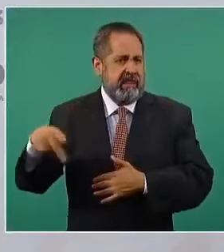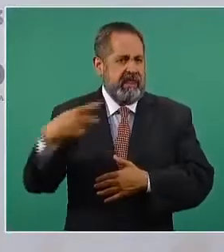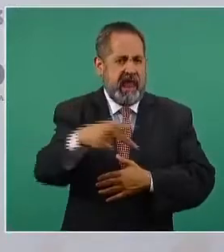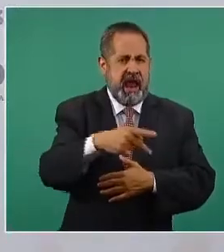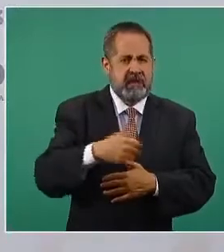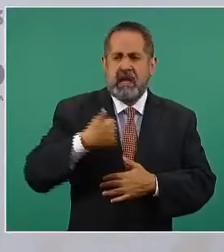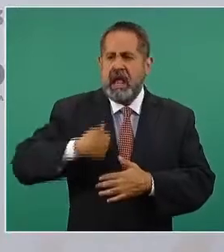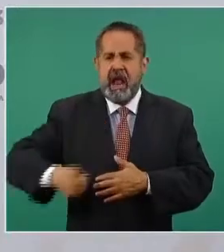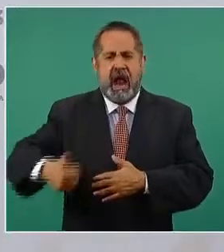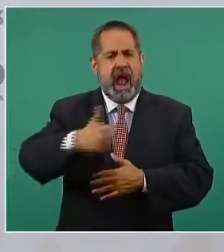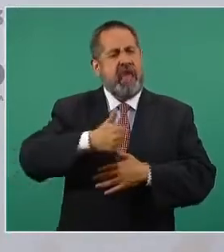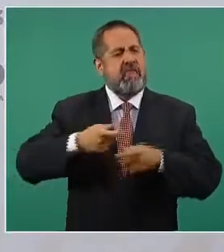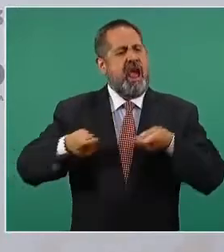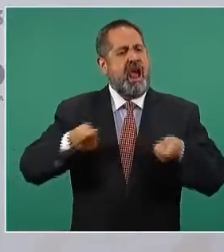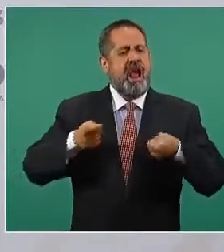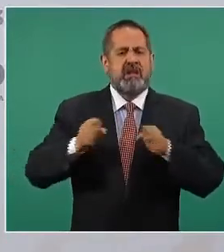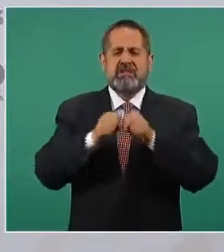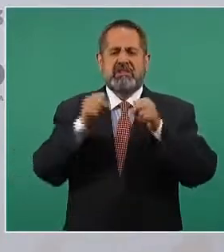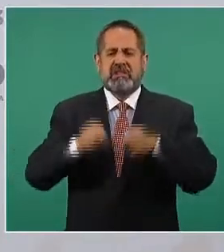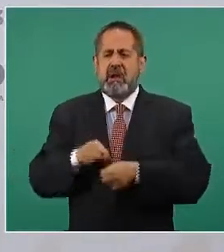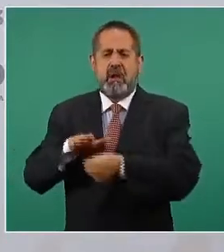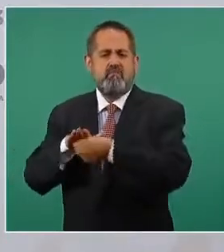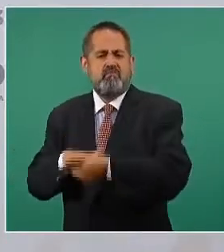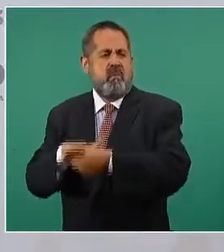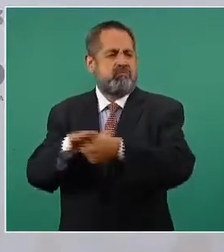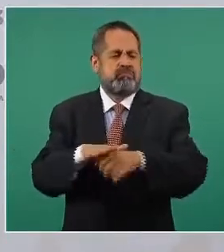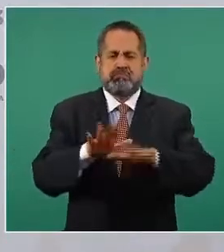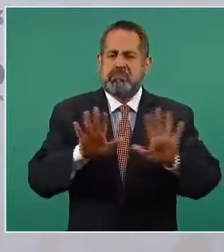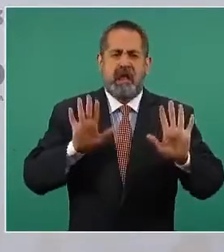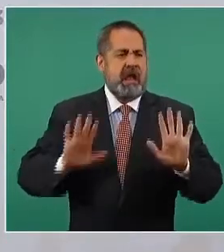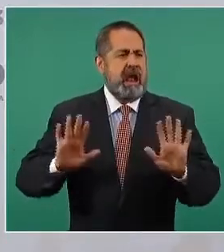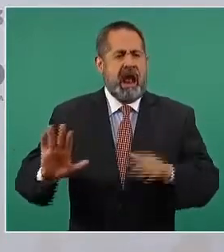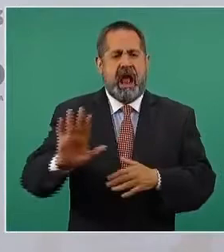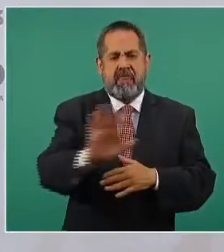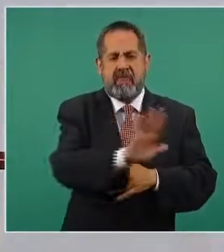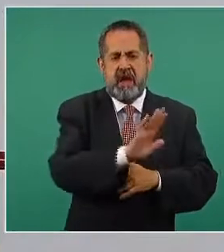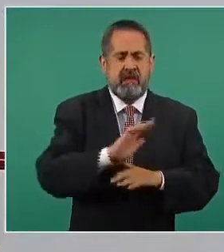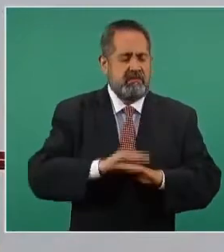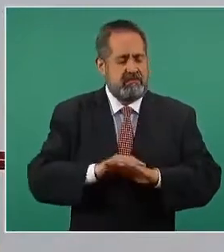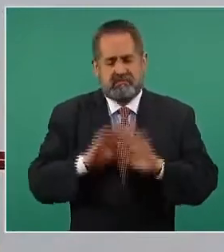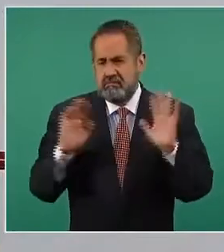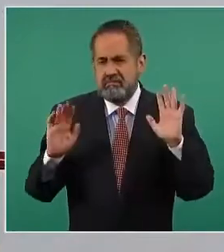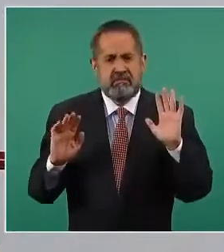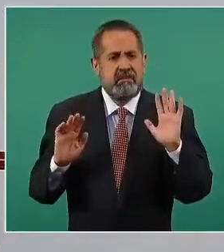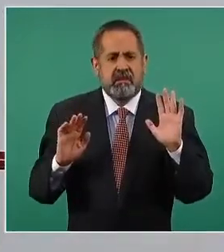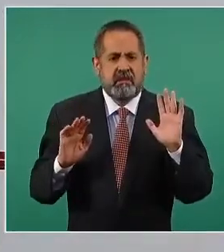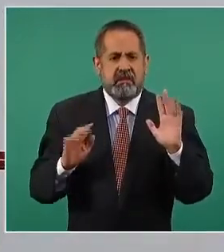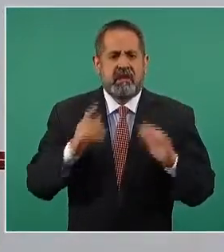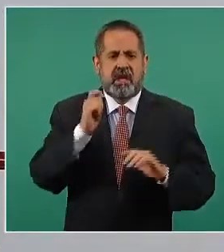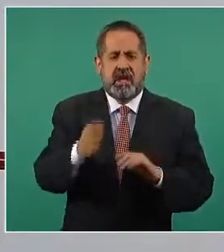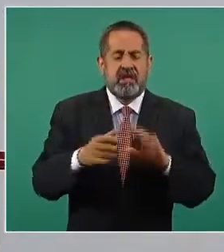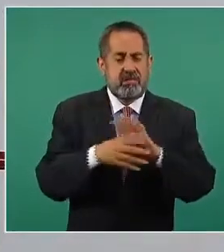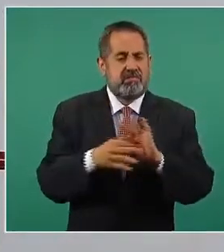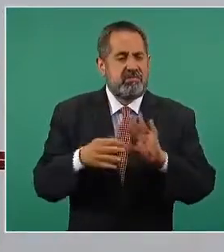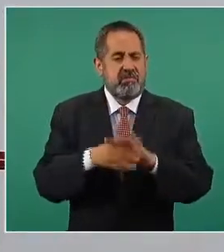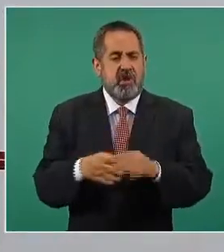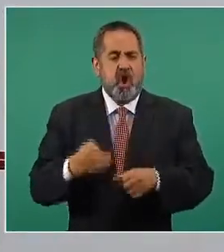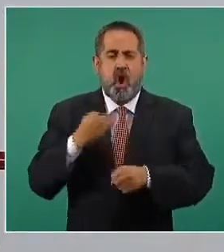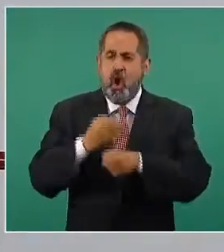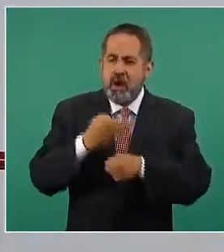su propio sistema represivo y sería inútil prolongar